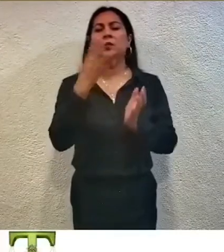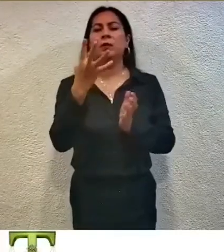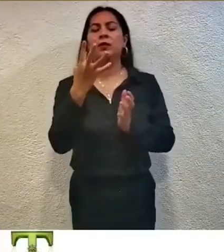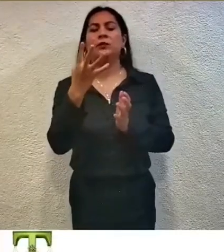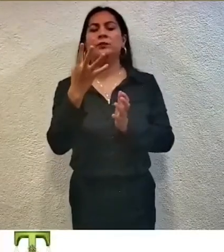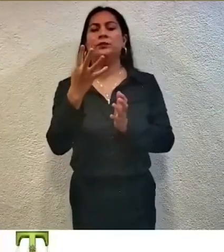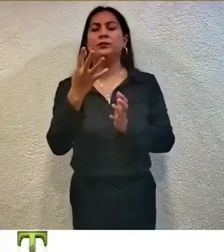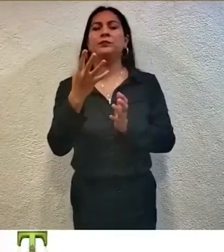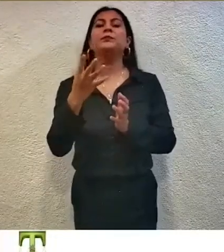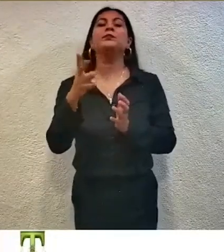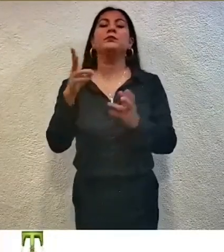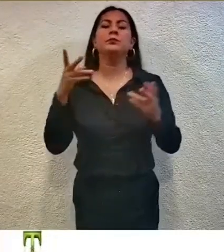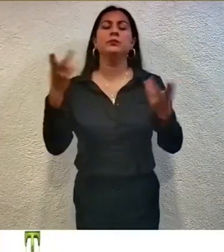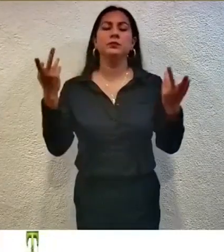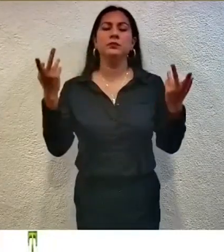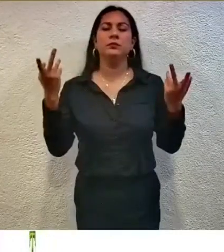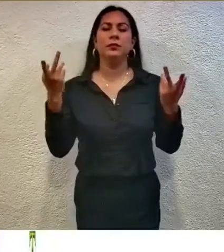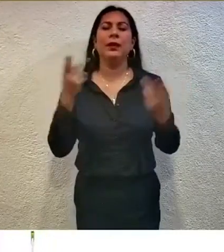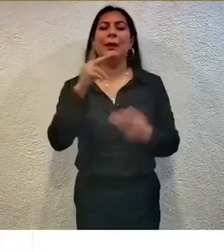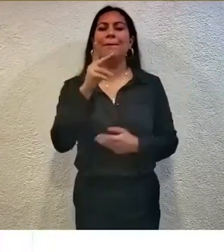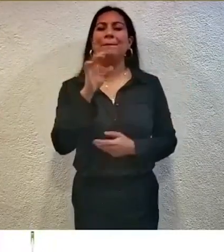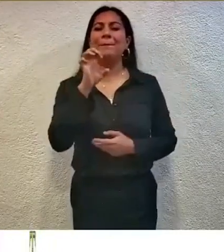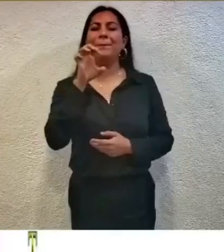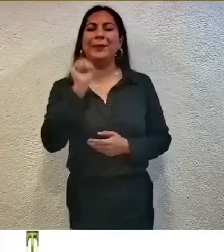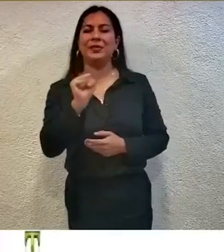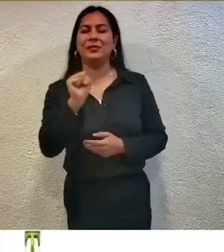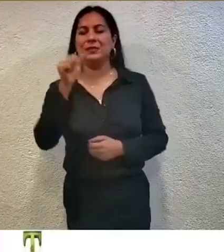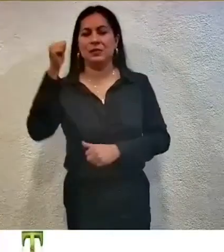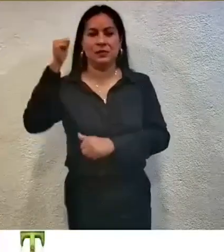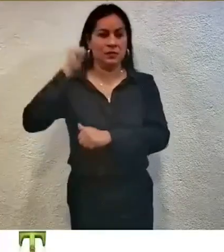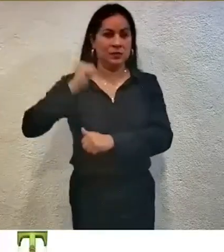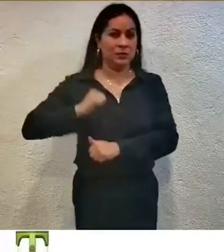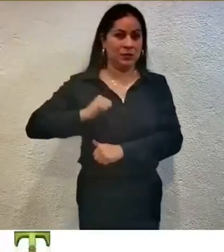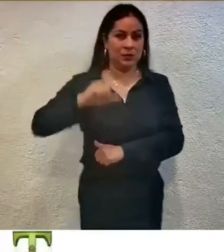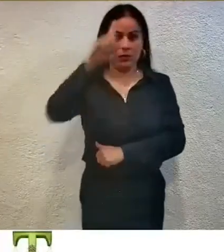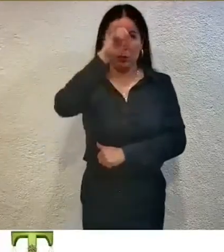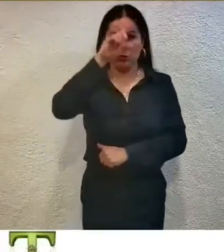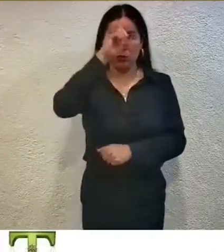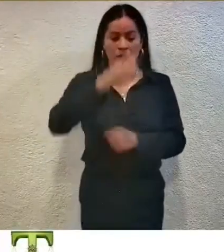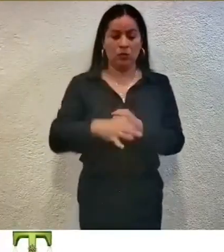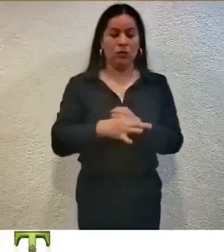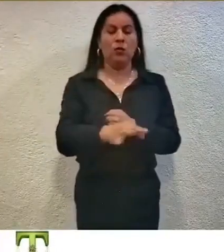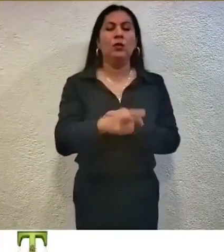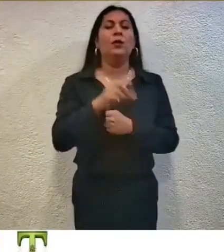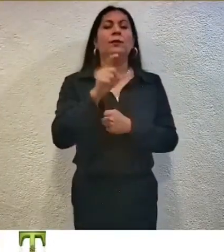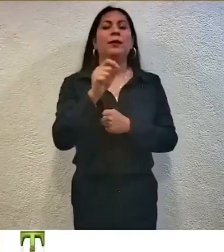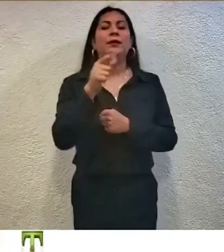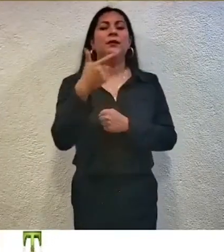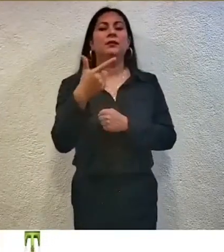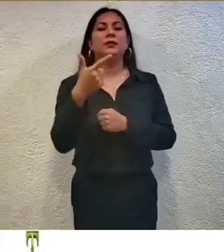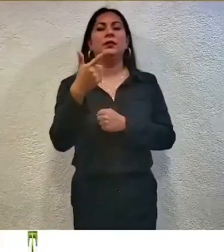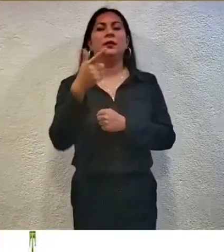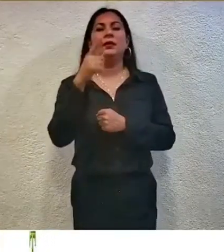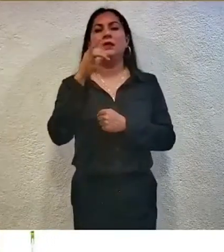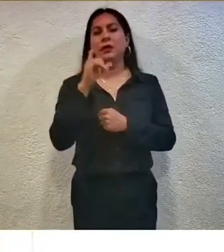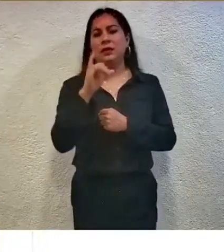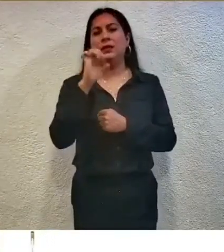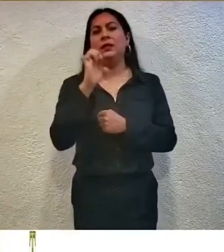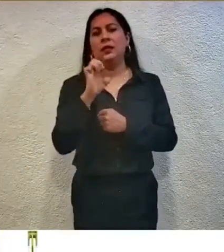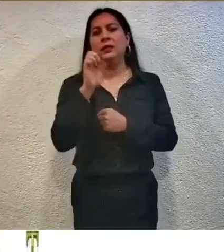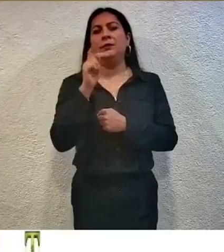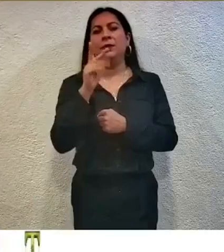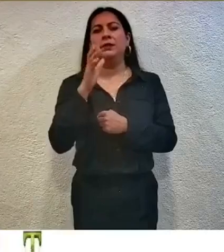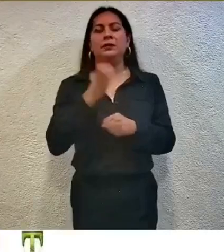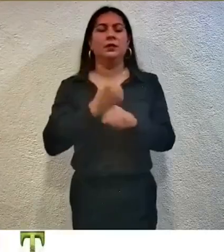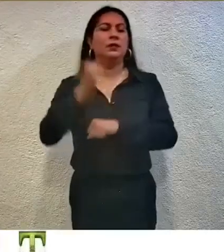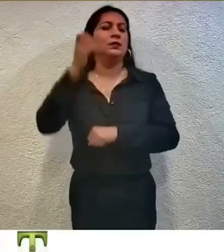044/2024. La parte actora es el PES y la autoridad responsable es el Consejo Distrital Electoral 27 del Instituto Electoral y de